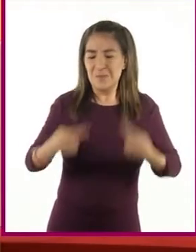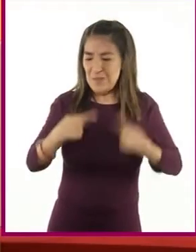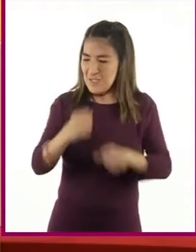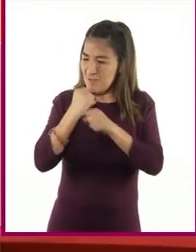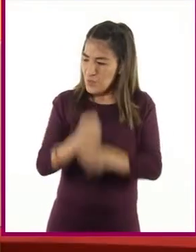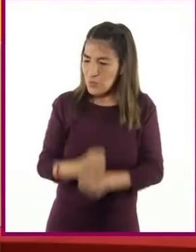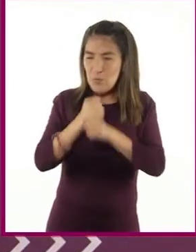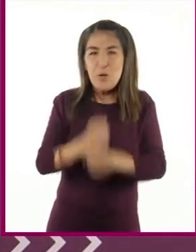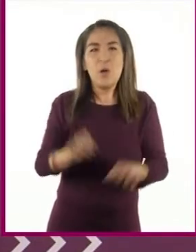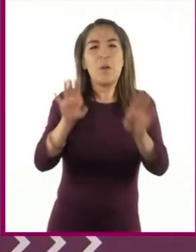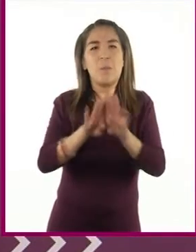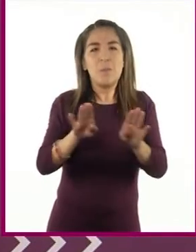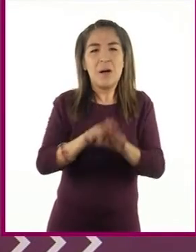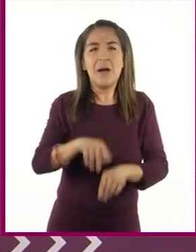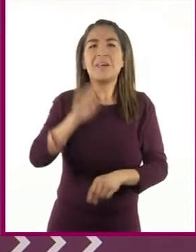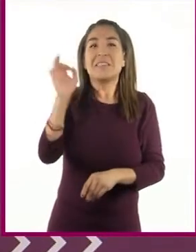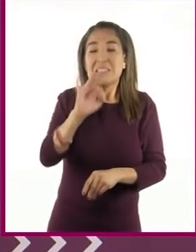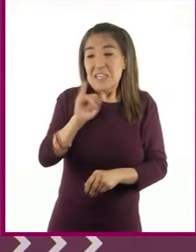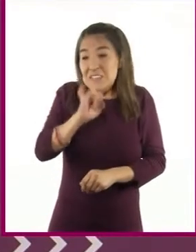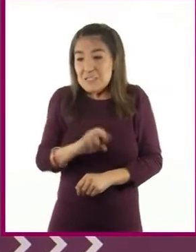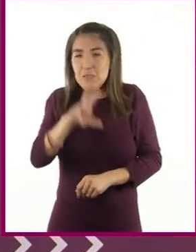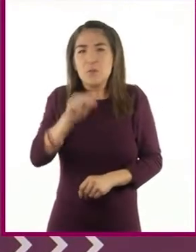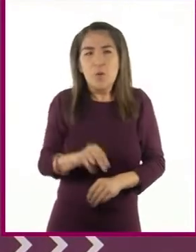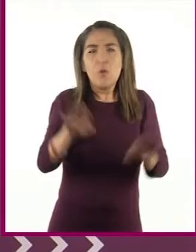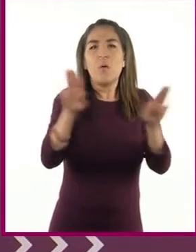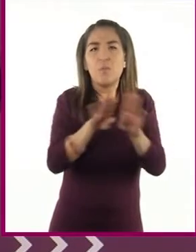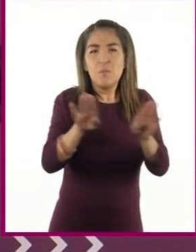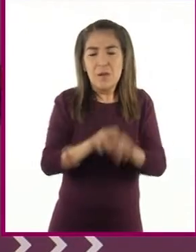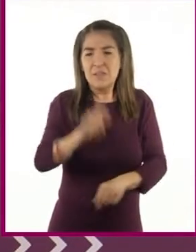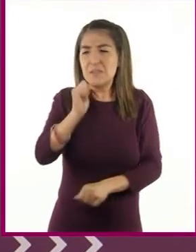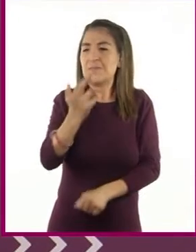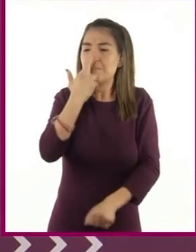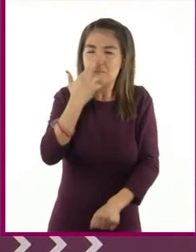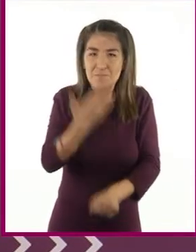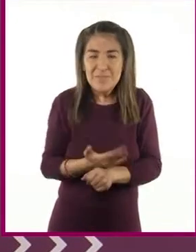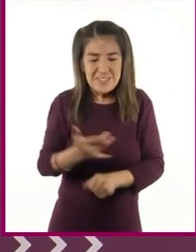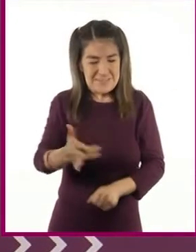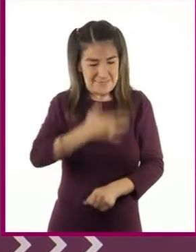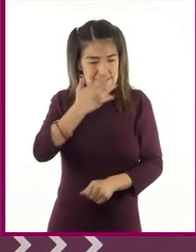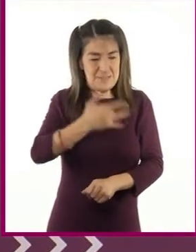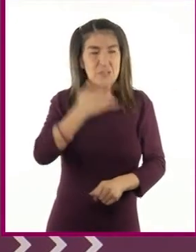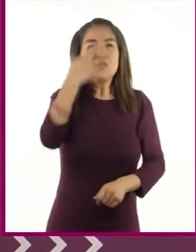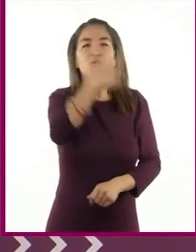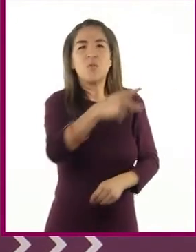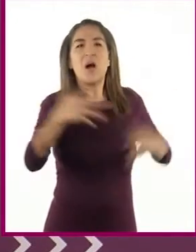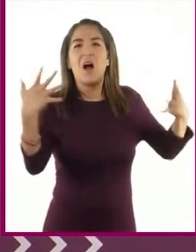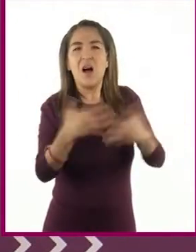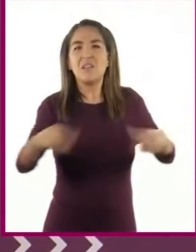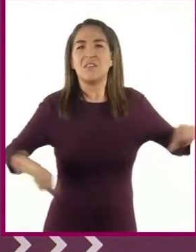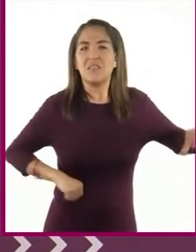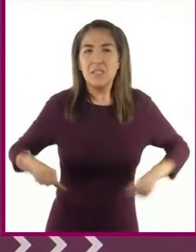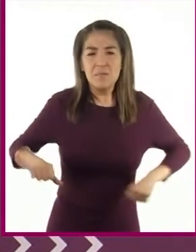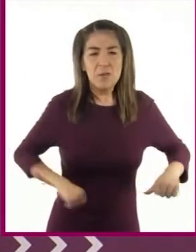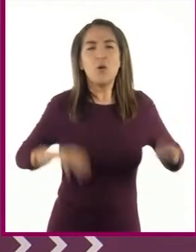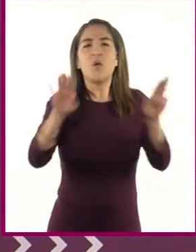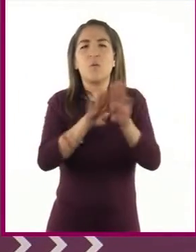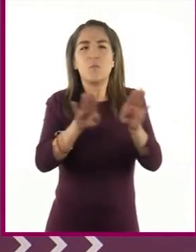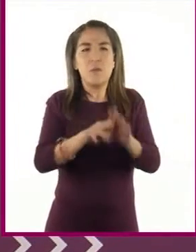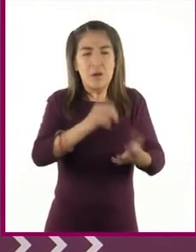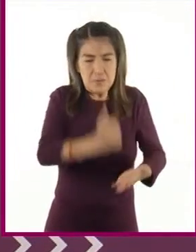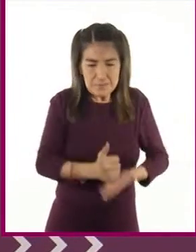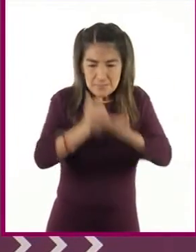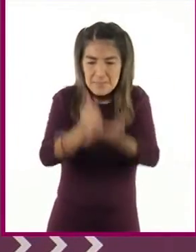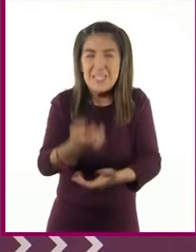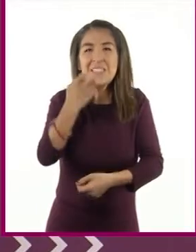a las o los ofensores a asumir su responsabilidad con sus acciones y reparar el daño que han